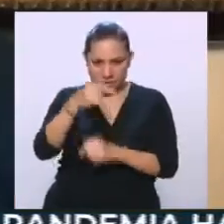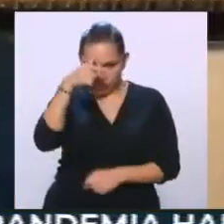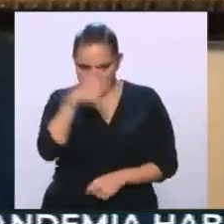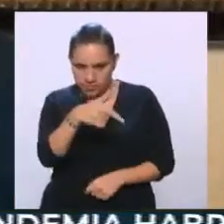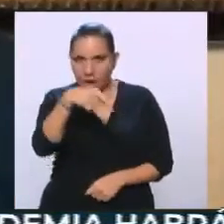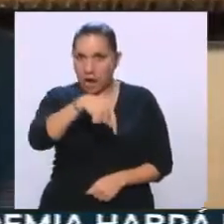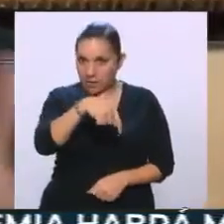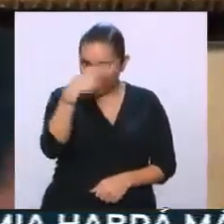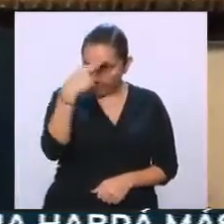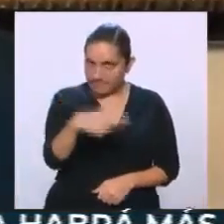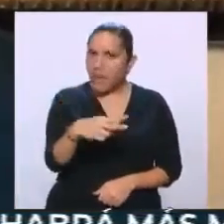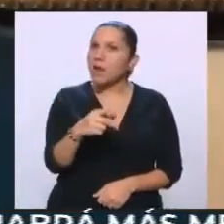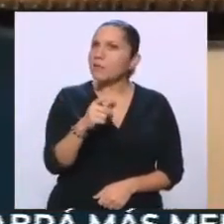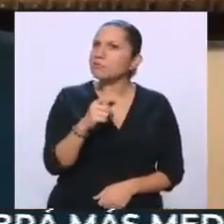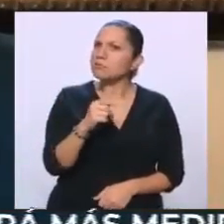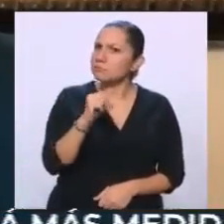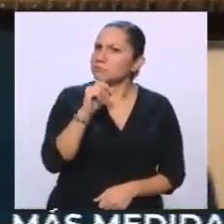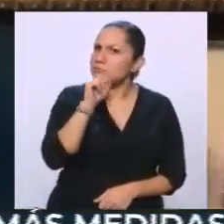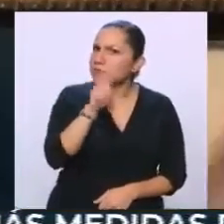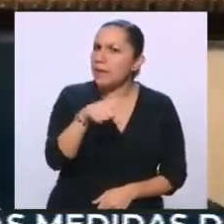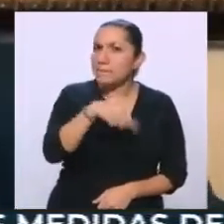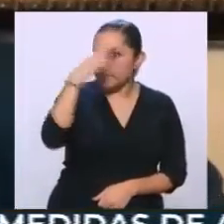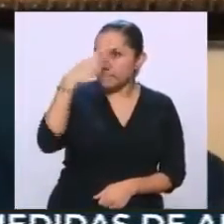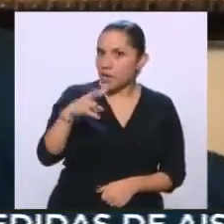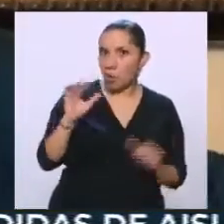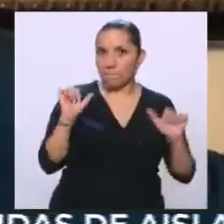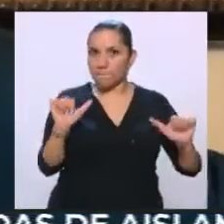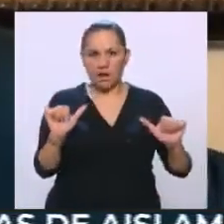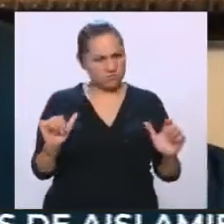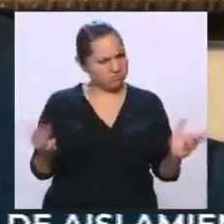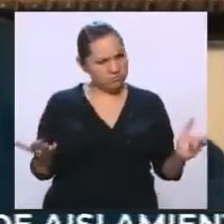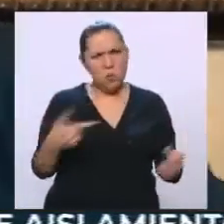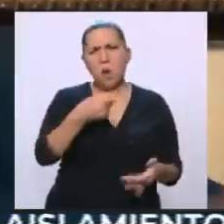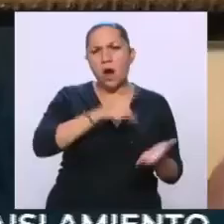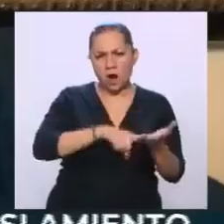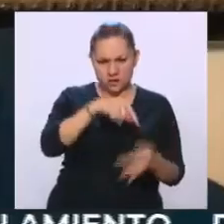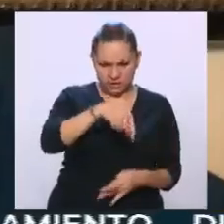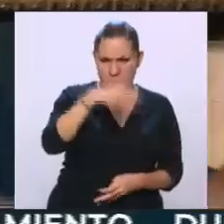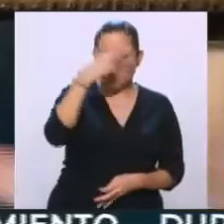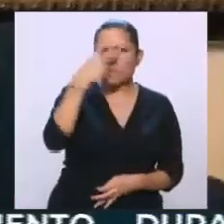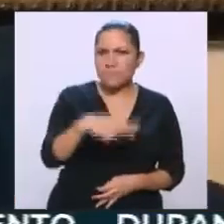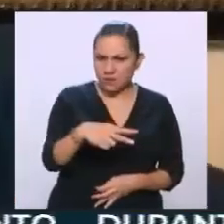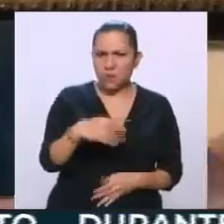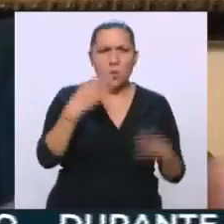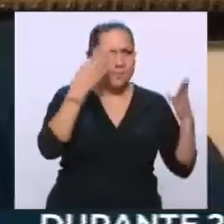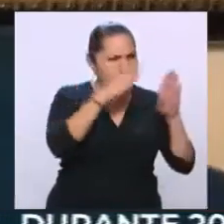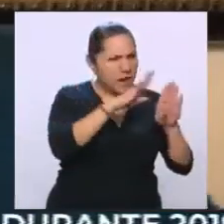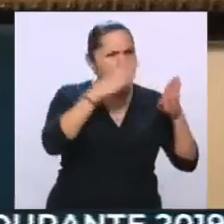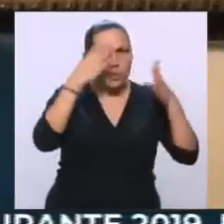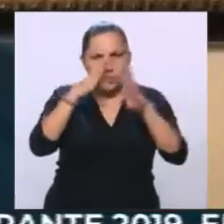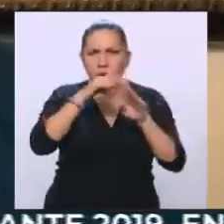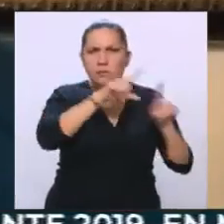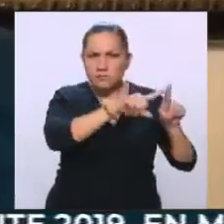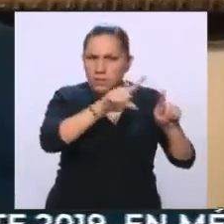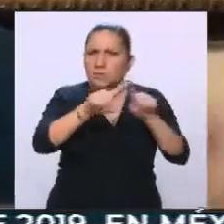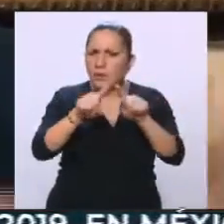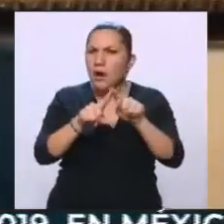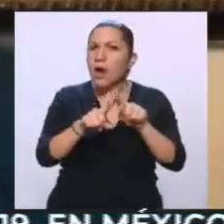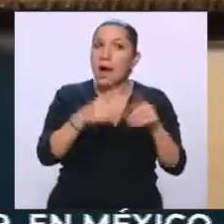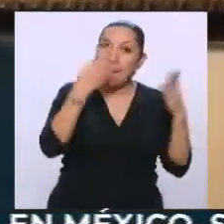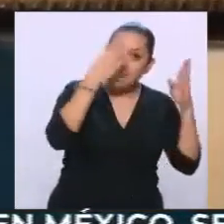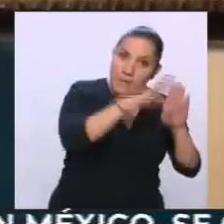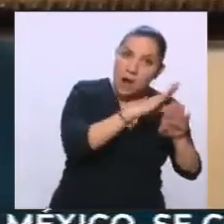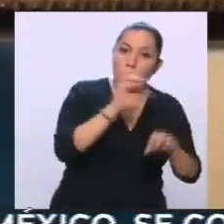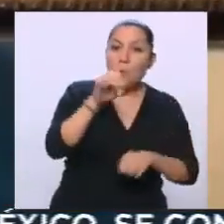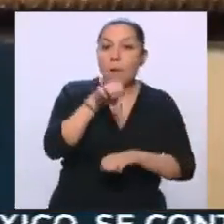30 reportes de estos Fins and Files que tratan de operaciones en las que participaron personas o empresas mexicanas. ¿Y qué